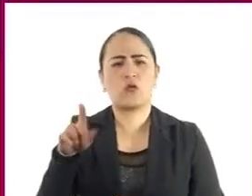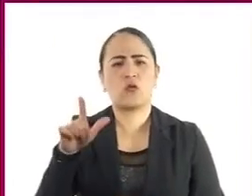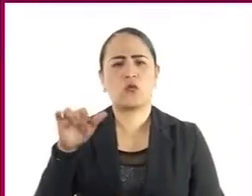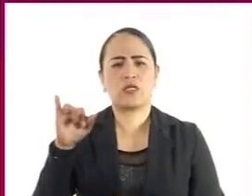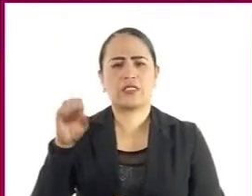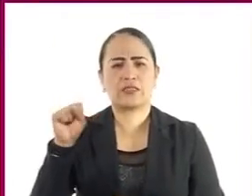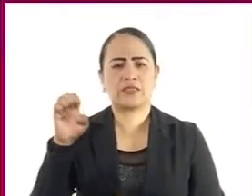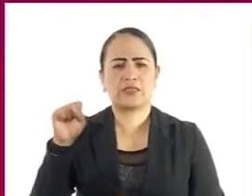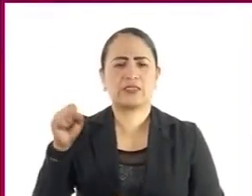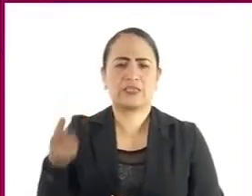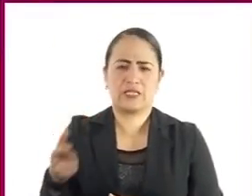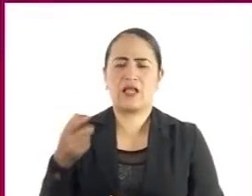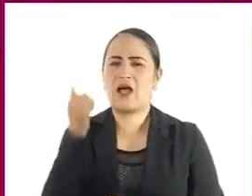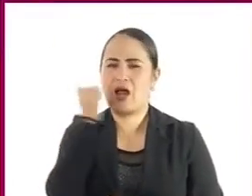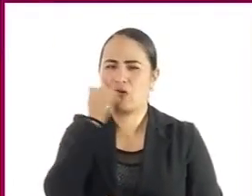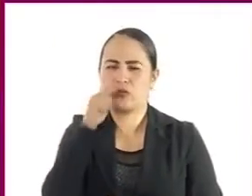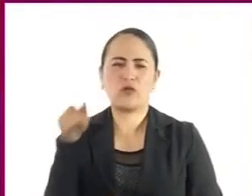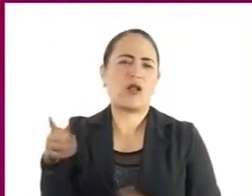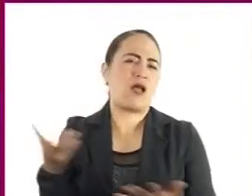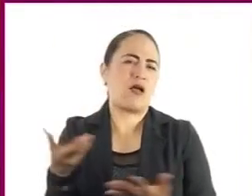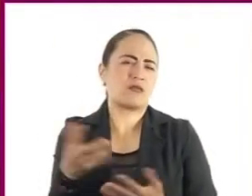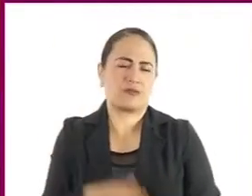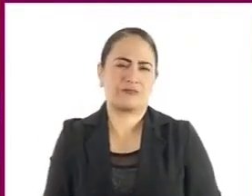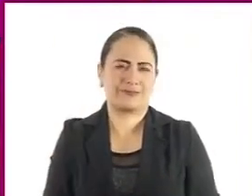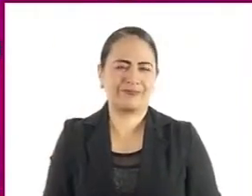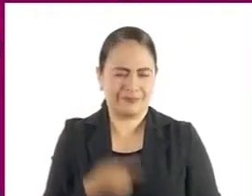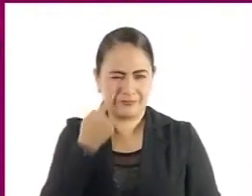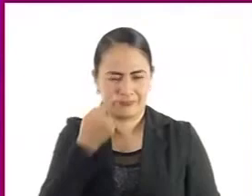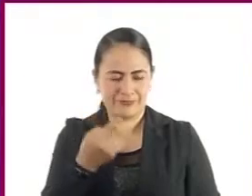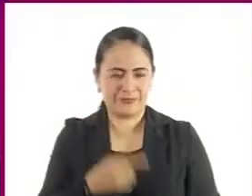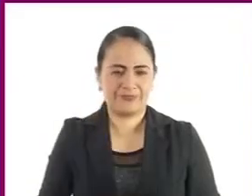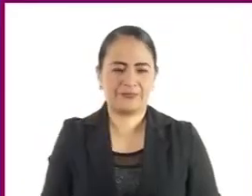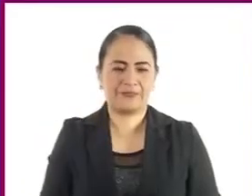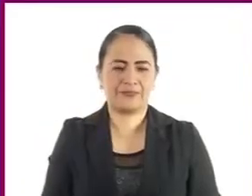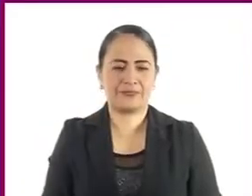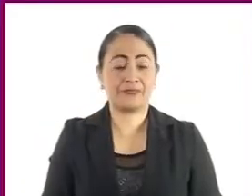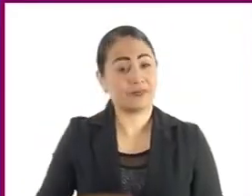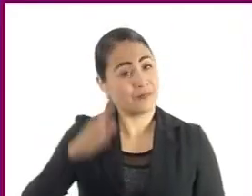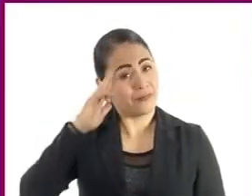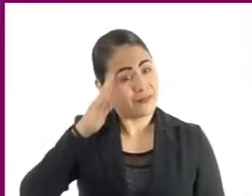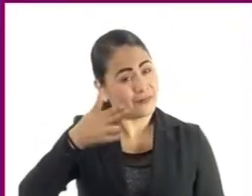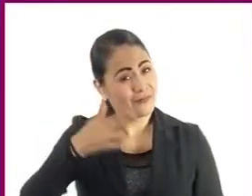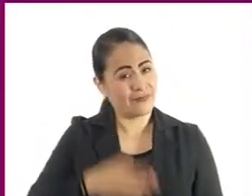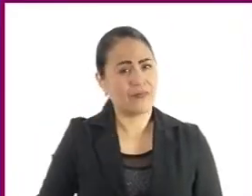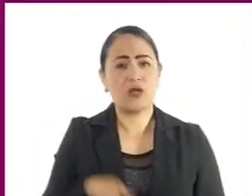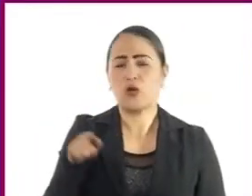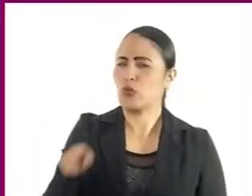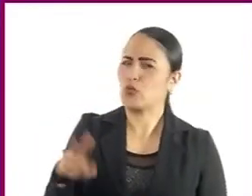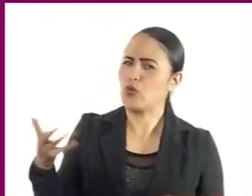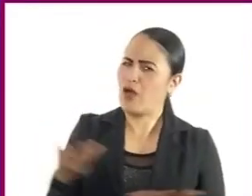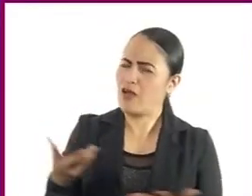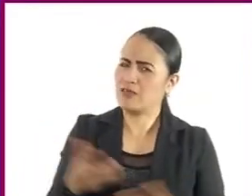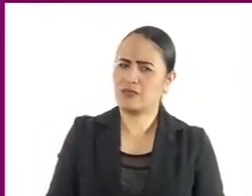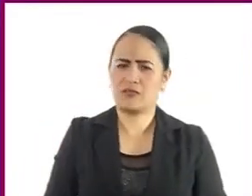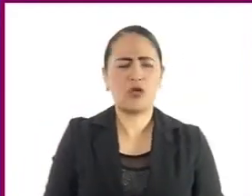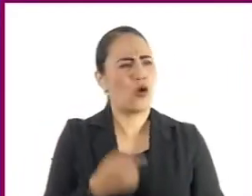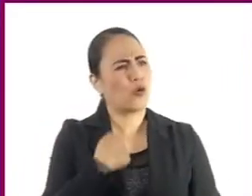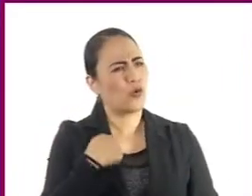Claro, veamos cómo le va a Ulises. Hola. Oye, ¿qué haces?